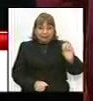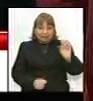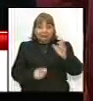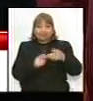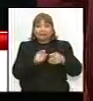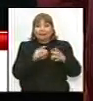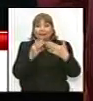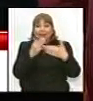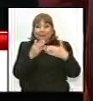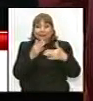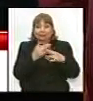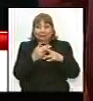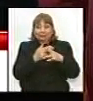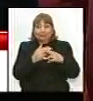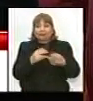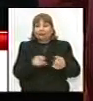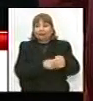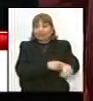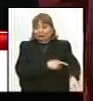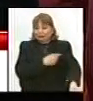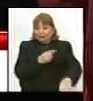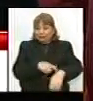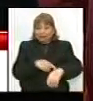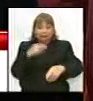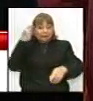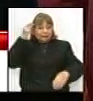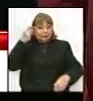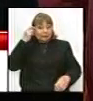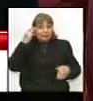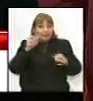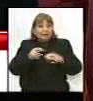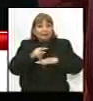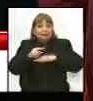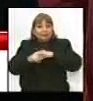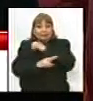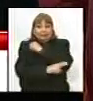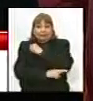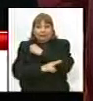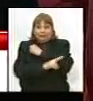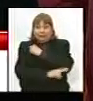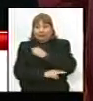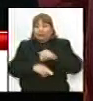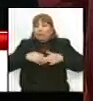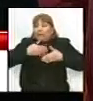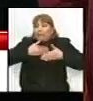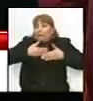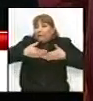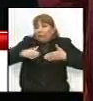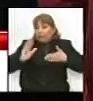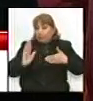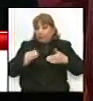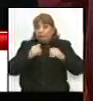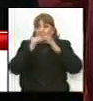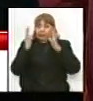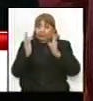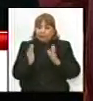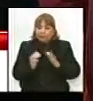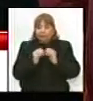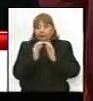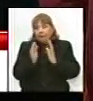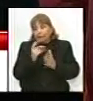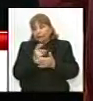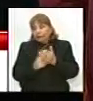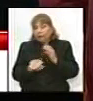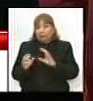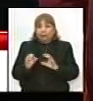plazo, para que vea el tema de las políticas nacionales más allá del día a día, del